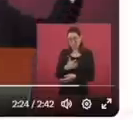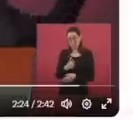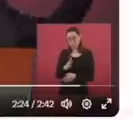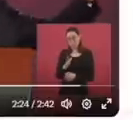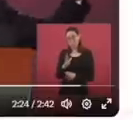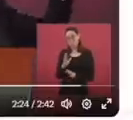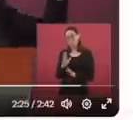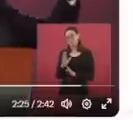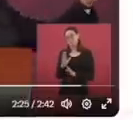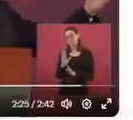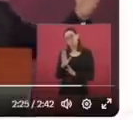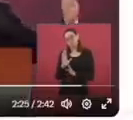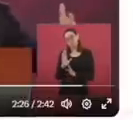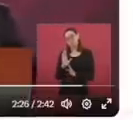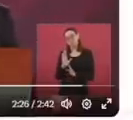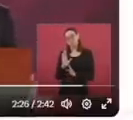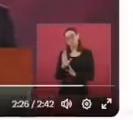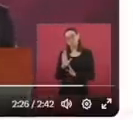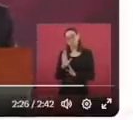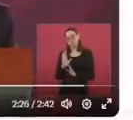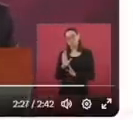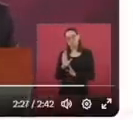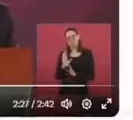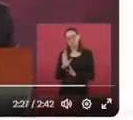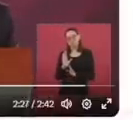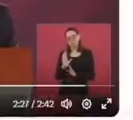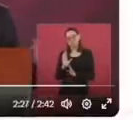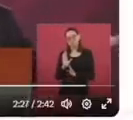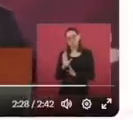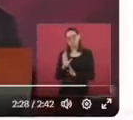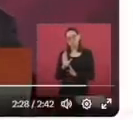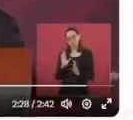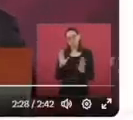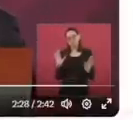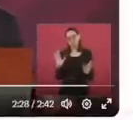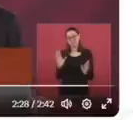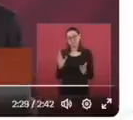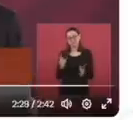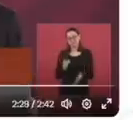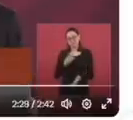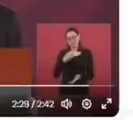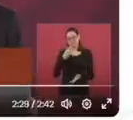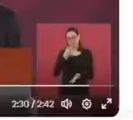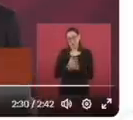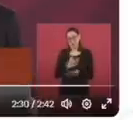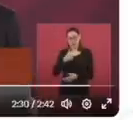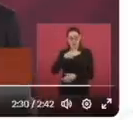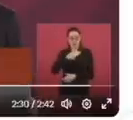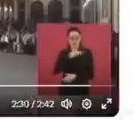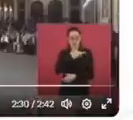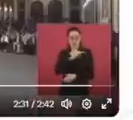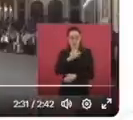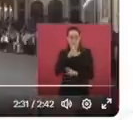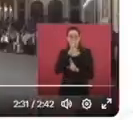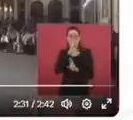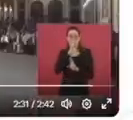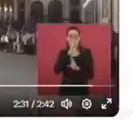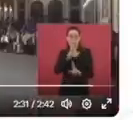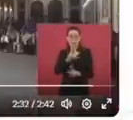Entonces, cuando menos que que haya réplica, que se